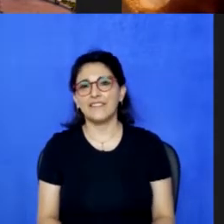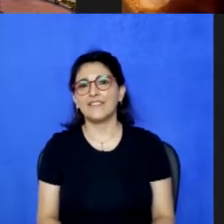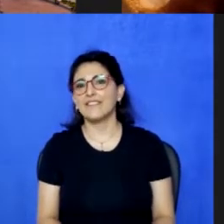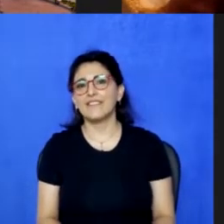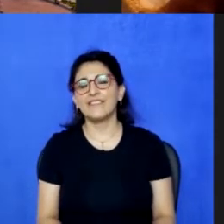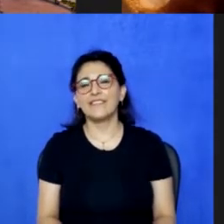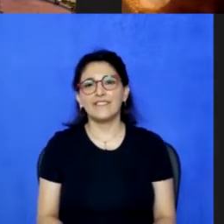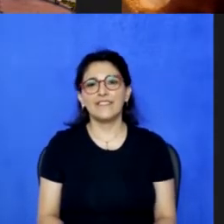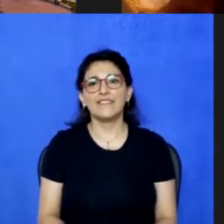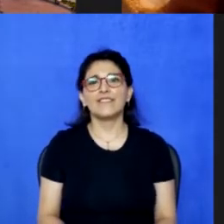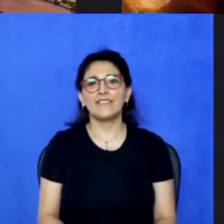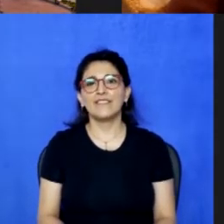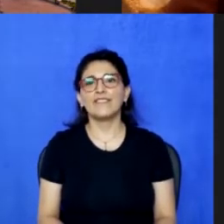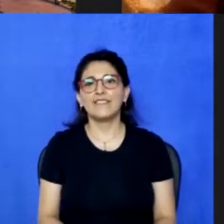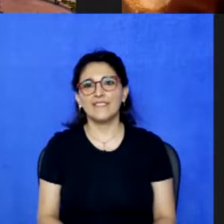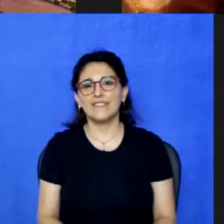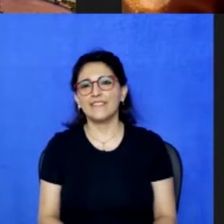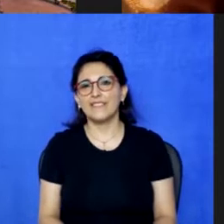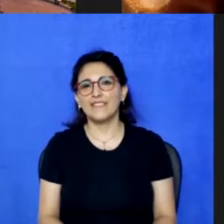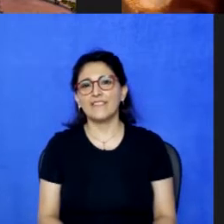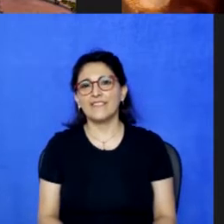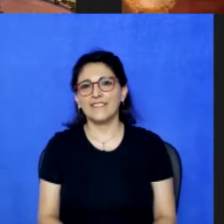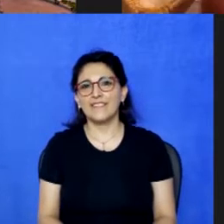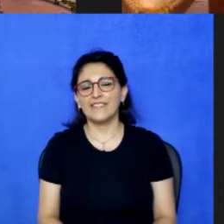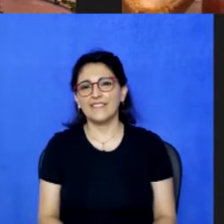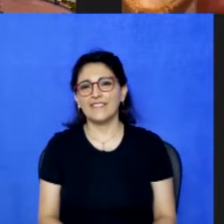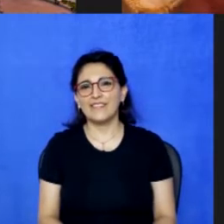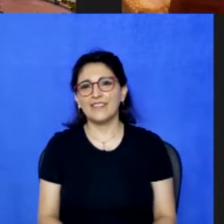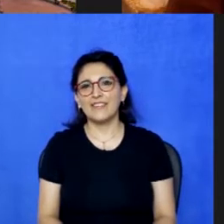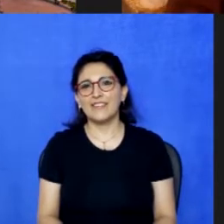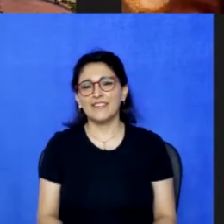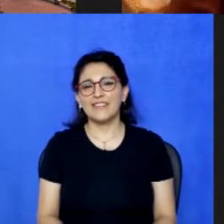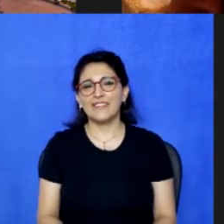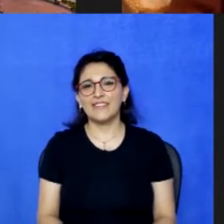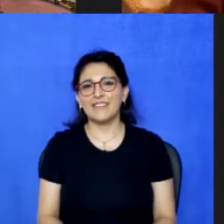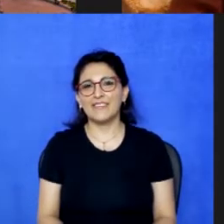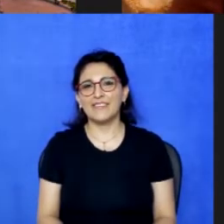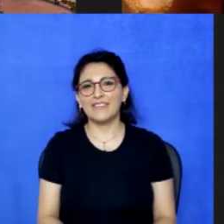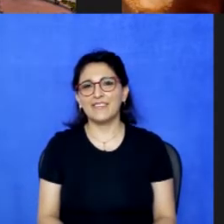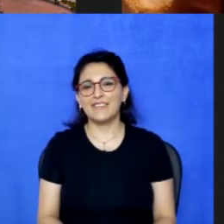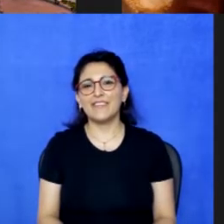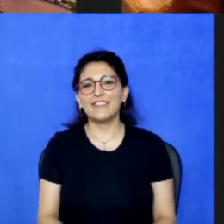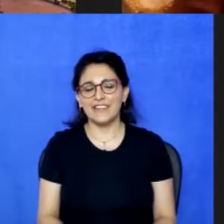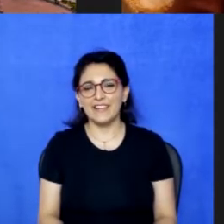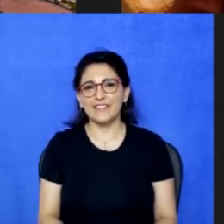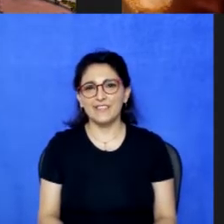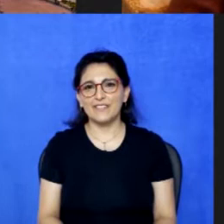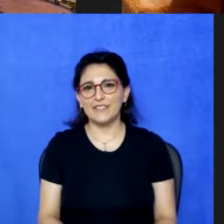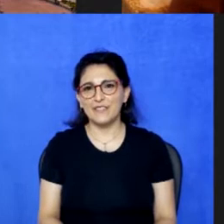tampoco se notaba si vos no me caes bien. Entonces, mi casa era mi restaurante. Entonces la